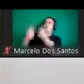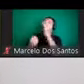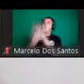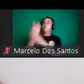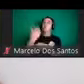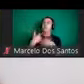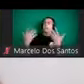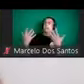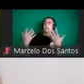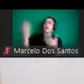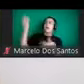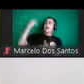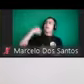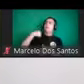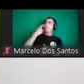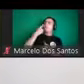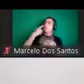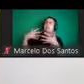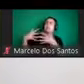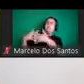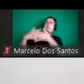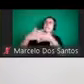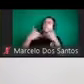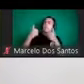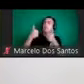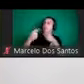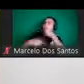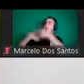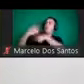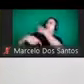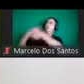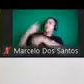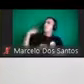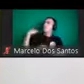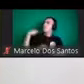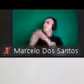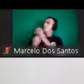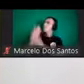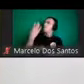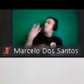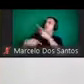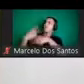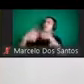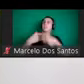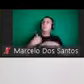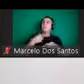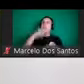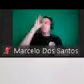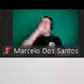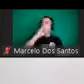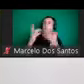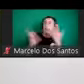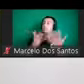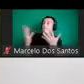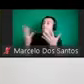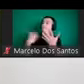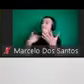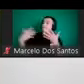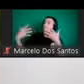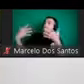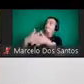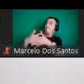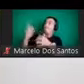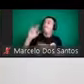híbridos, o sea, un cambio en todo el entorno. Y eso va a traer alguna que otra dificultad en ese